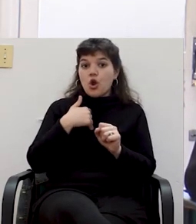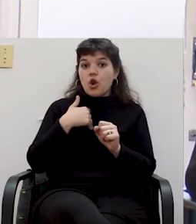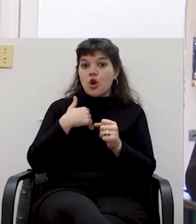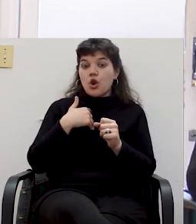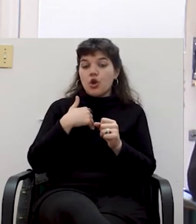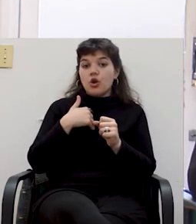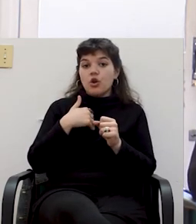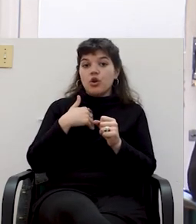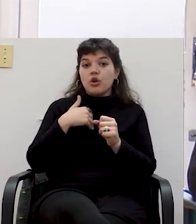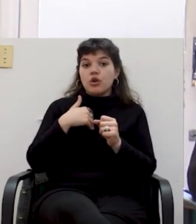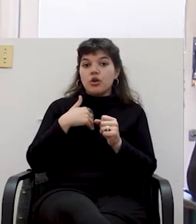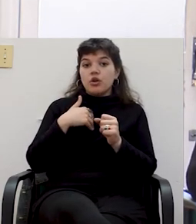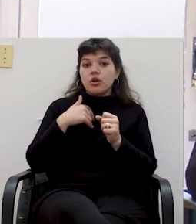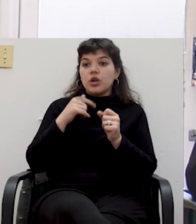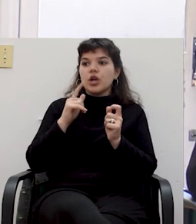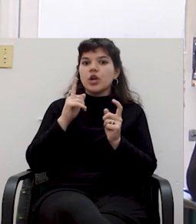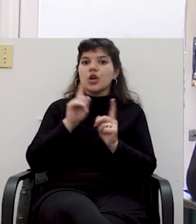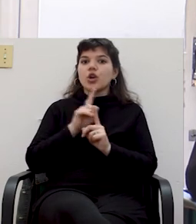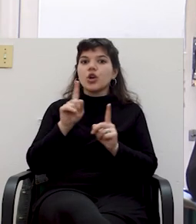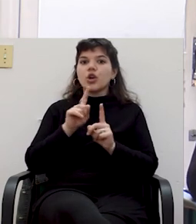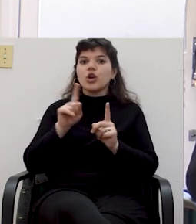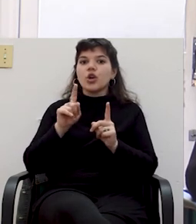artificial y no en una